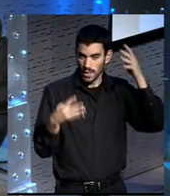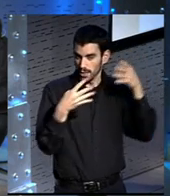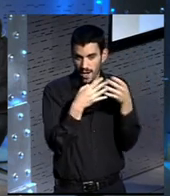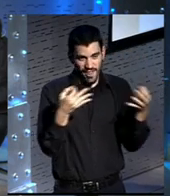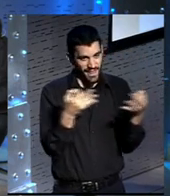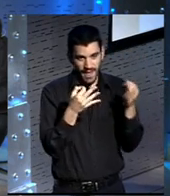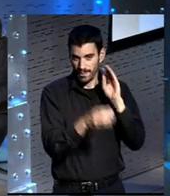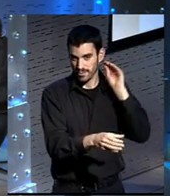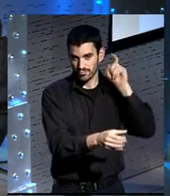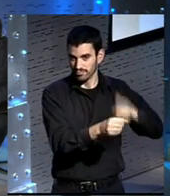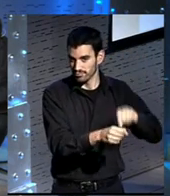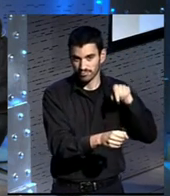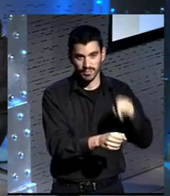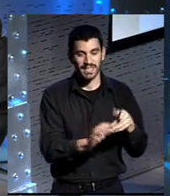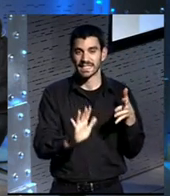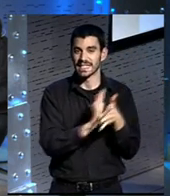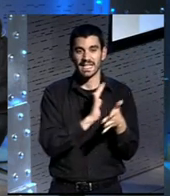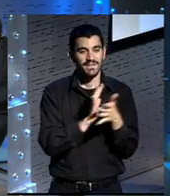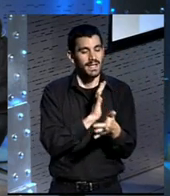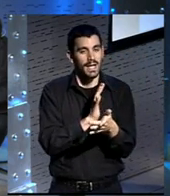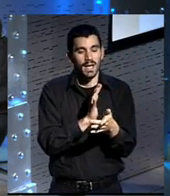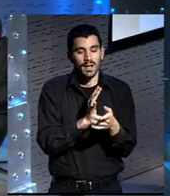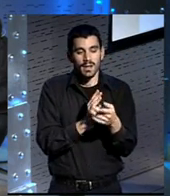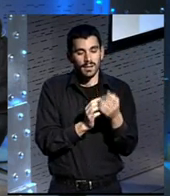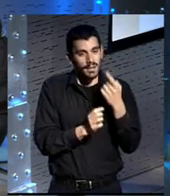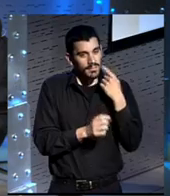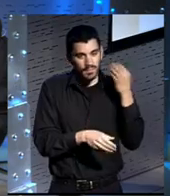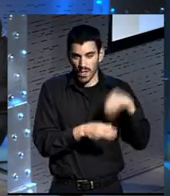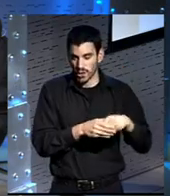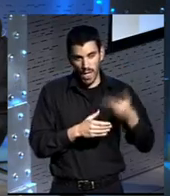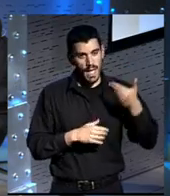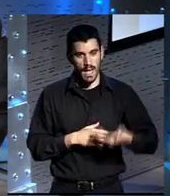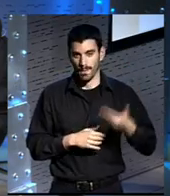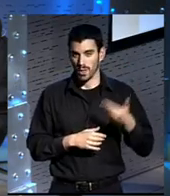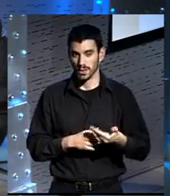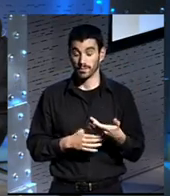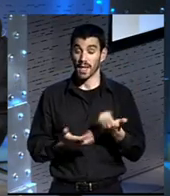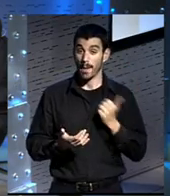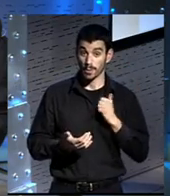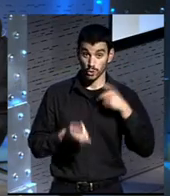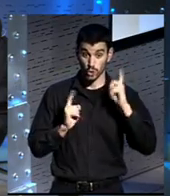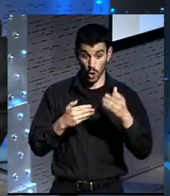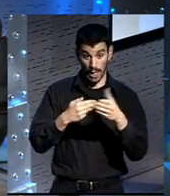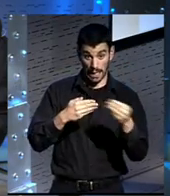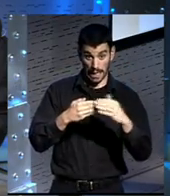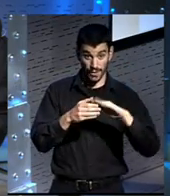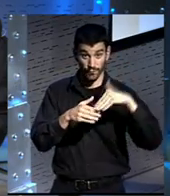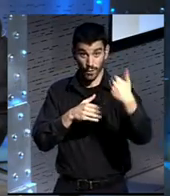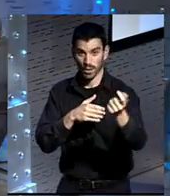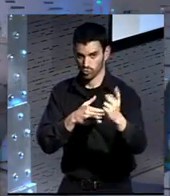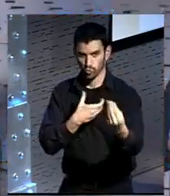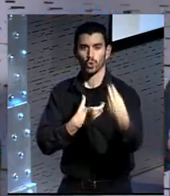que Internet podía ser parte del camino en la banca, no solamente lo hicimos de cara a los clientes, sino que también lo hicimos hacia adentro,